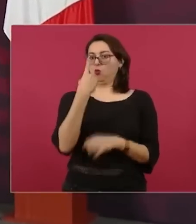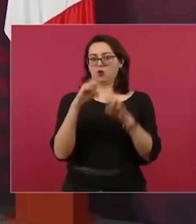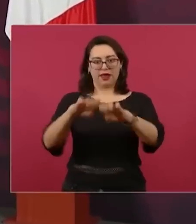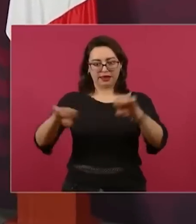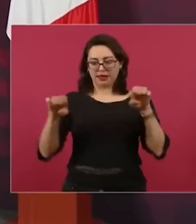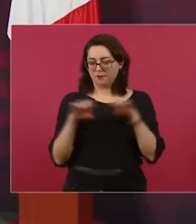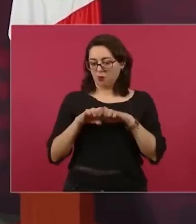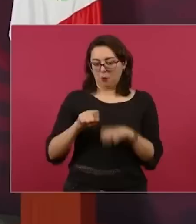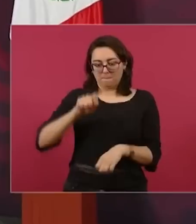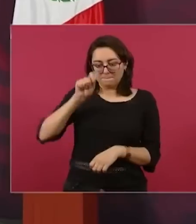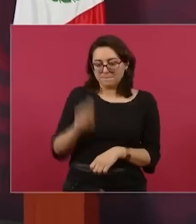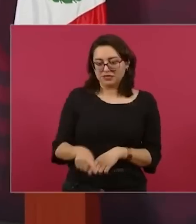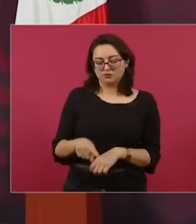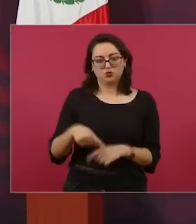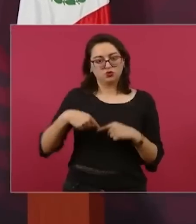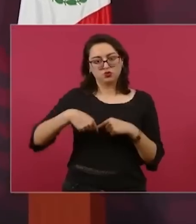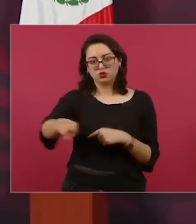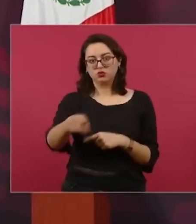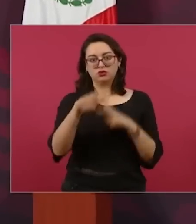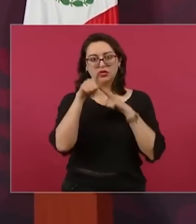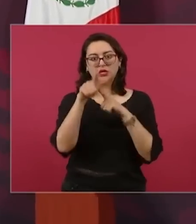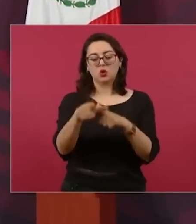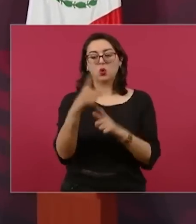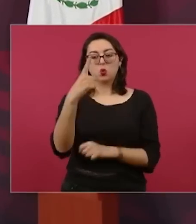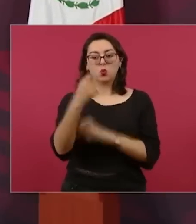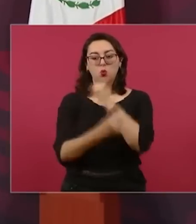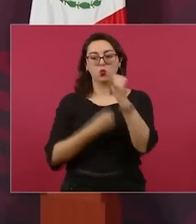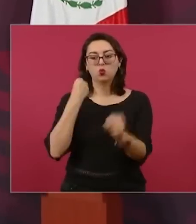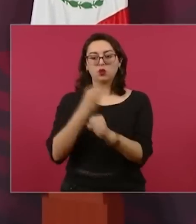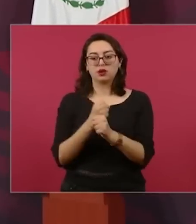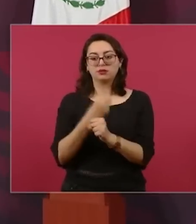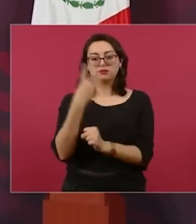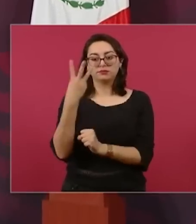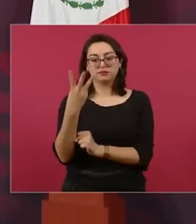sea, un año, tres meses. O sea, ya no